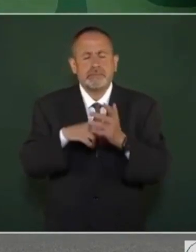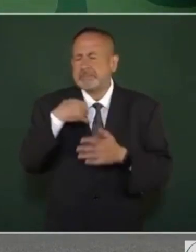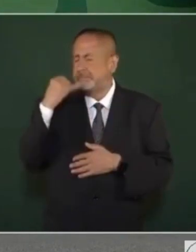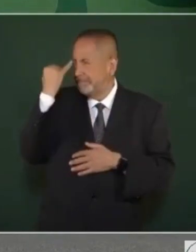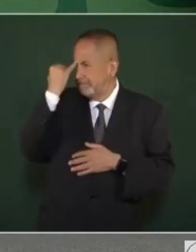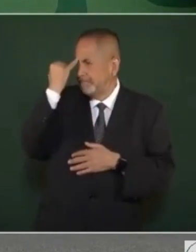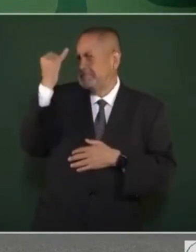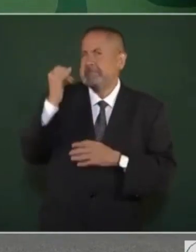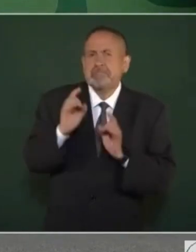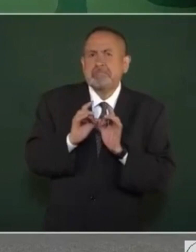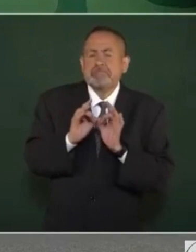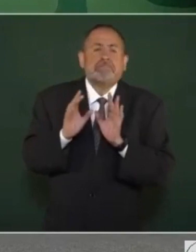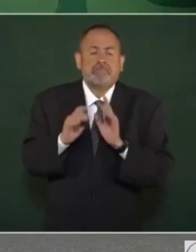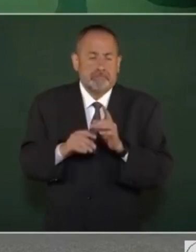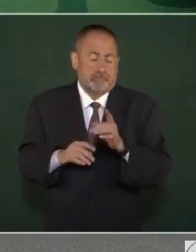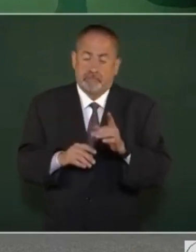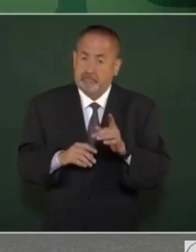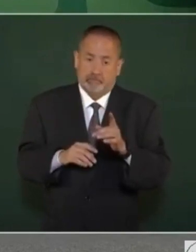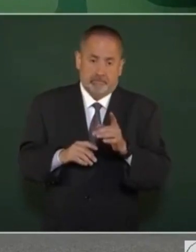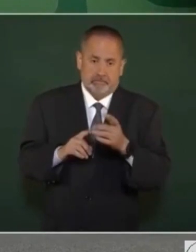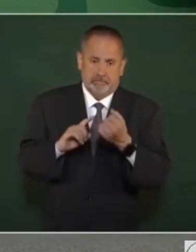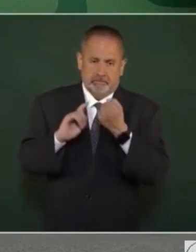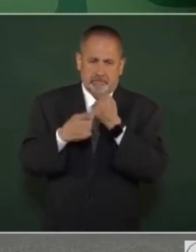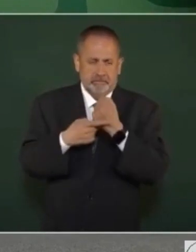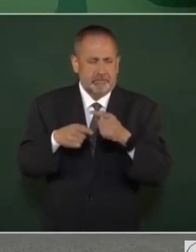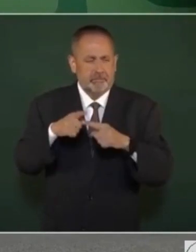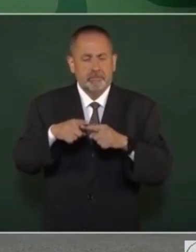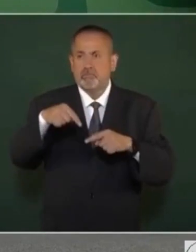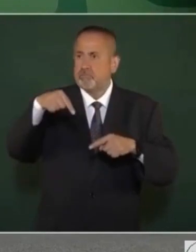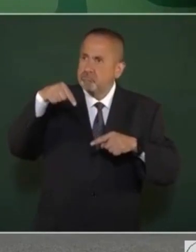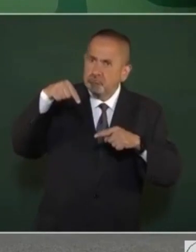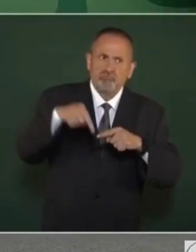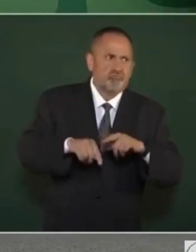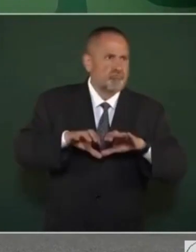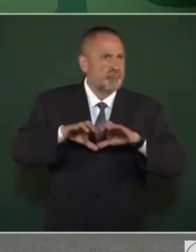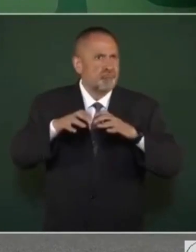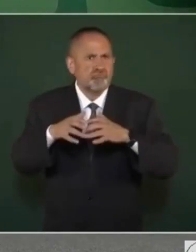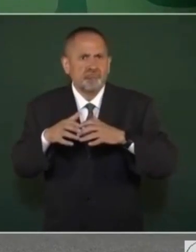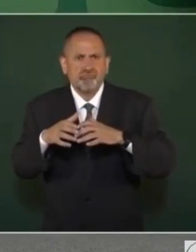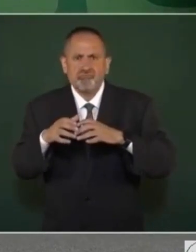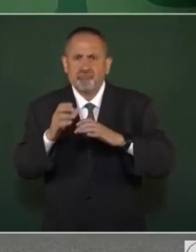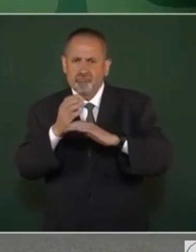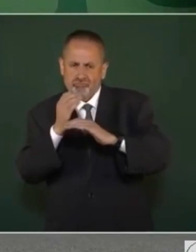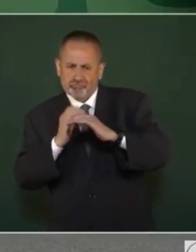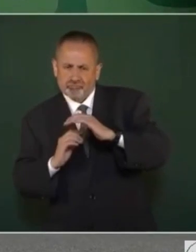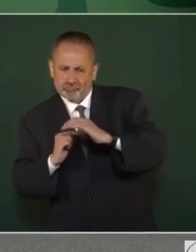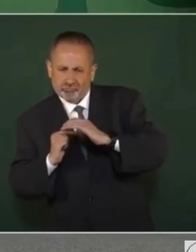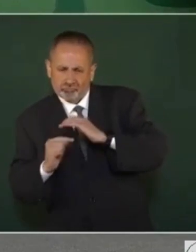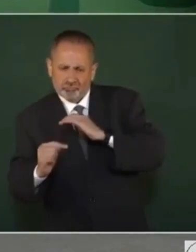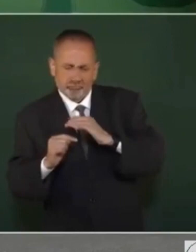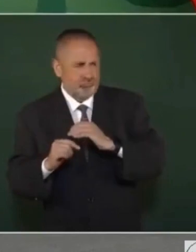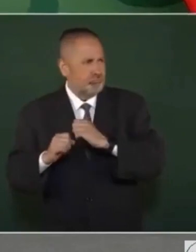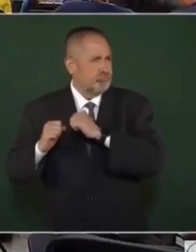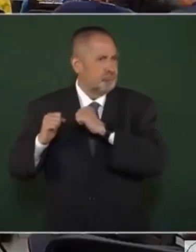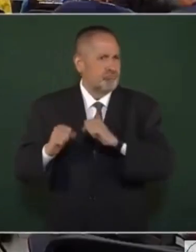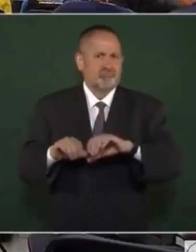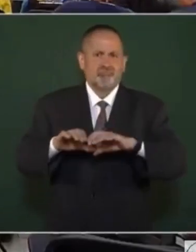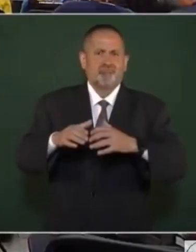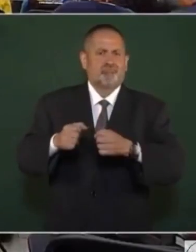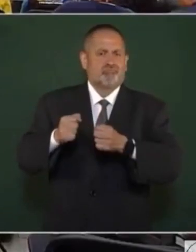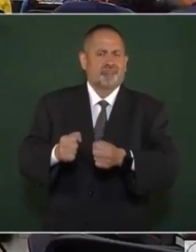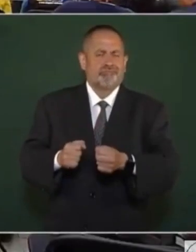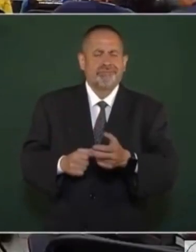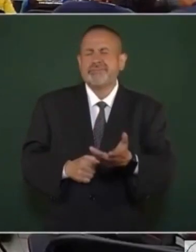ocurre hacer un búnker y el túnel y no. Por